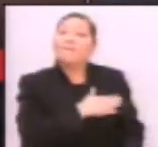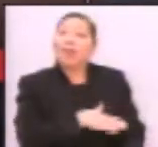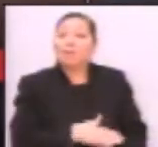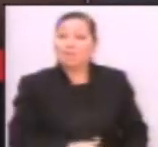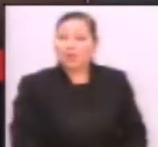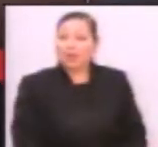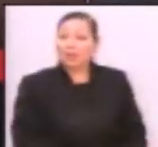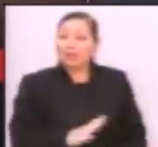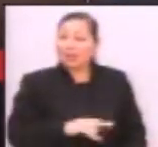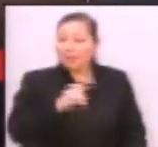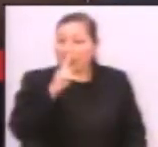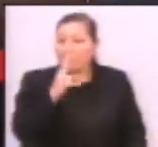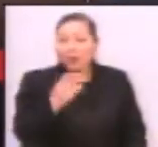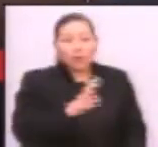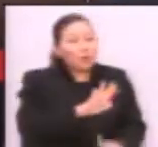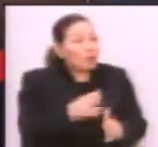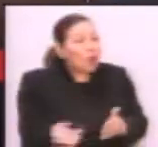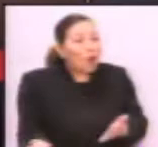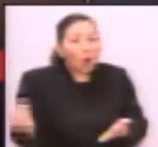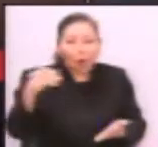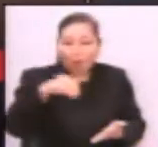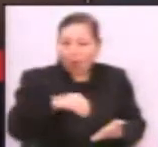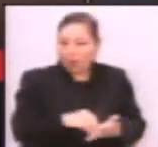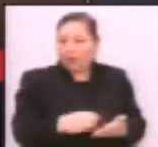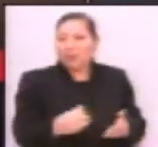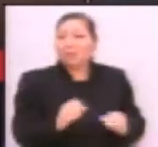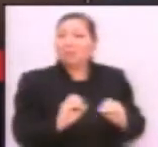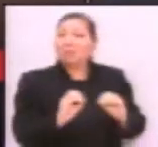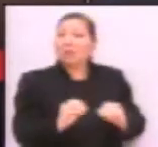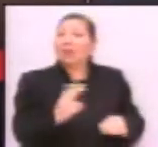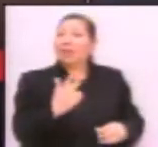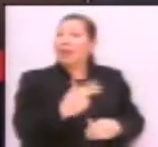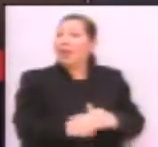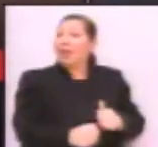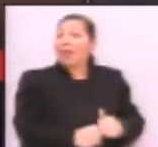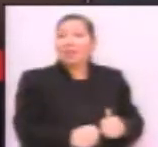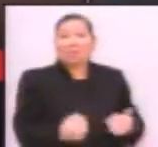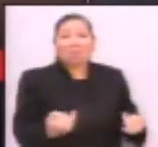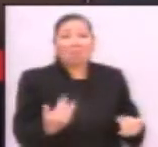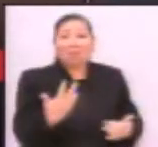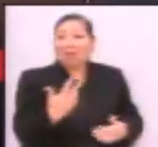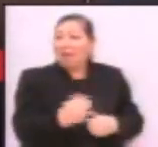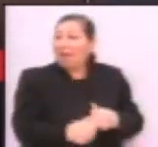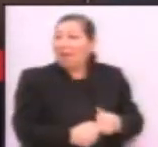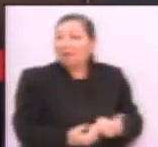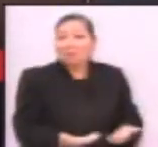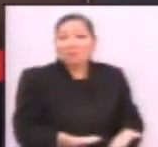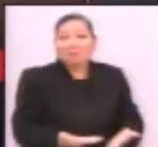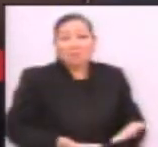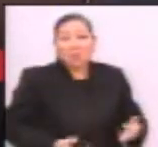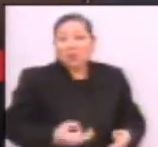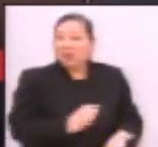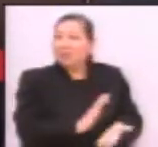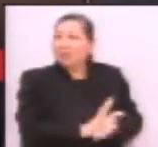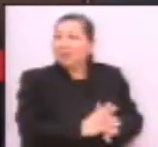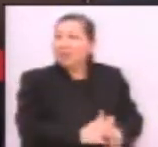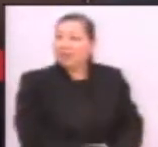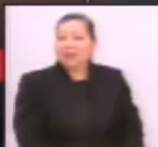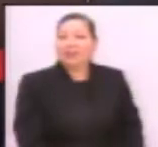favor del Estado peruano íntegramente, porque si nosotros ponemos 3 años, en esos 3 años, señor, el proceso judicial no